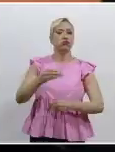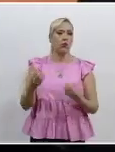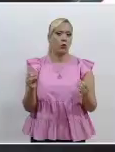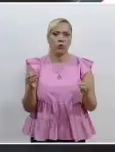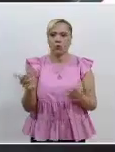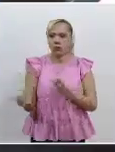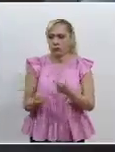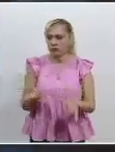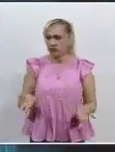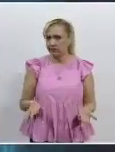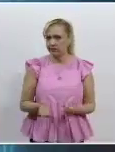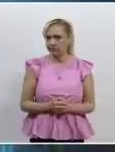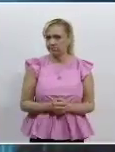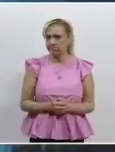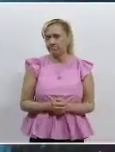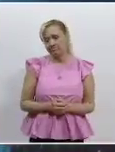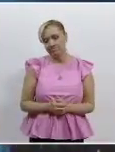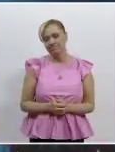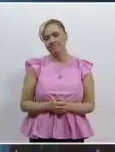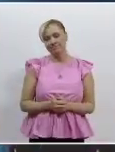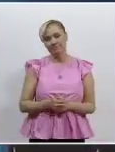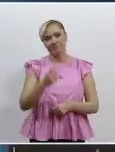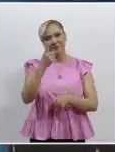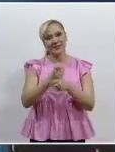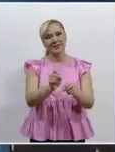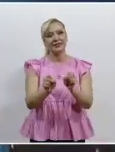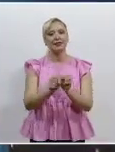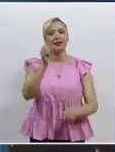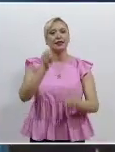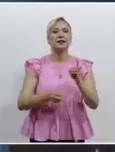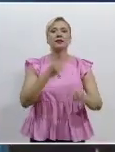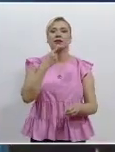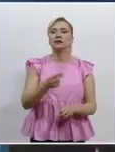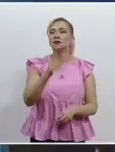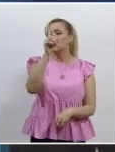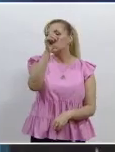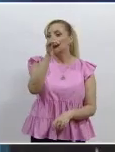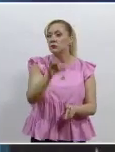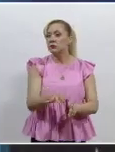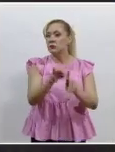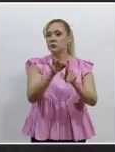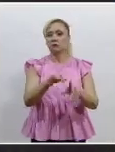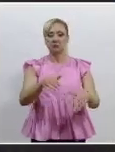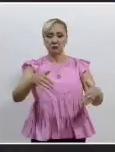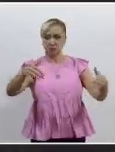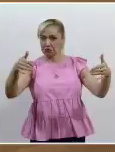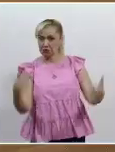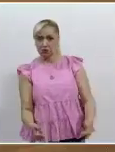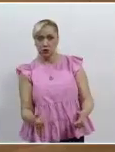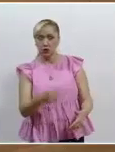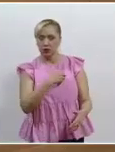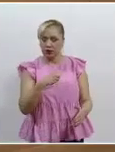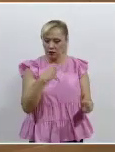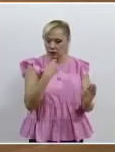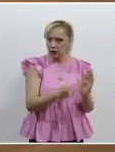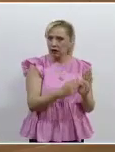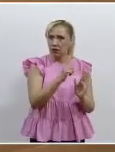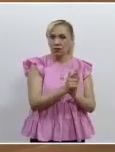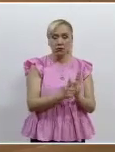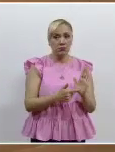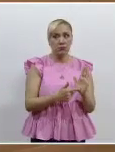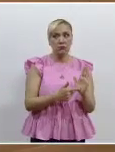Peña. Y la primera sala de la Corte determinó que el solo incumplimiento de las obligaciones contractuales no tiene como consecuencia